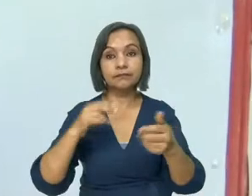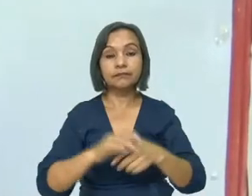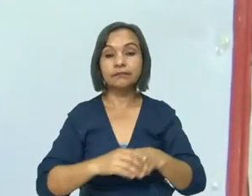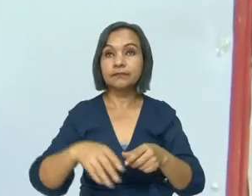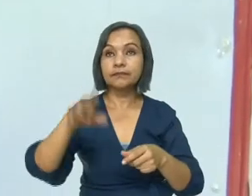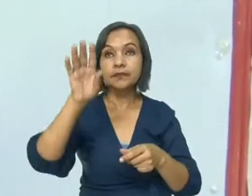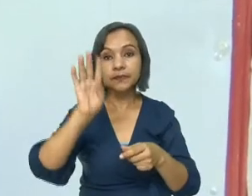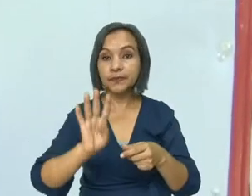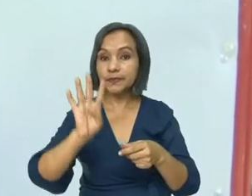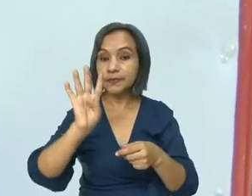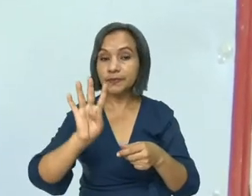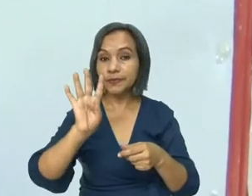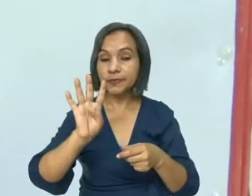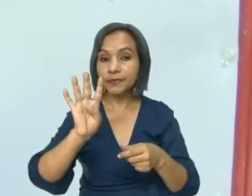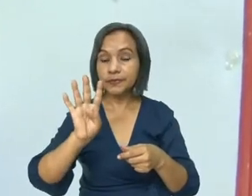cuarto